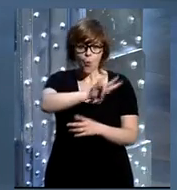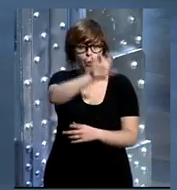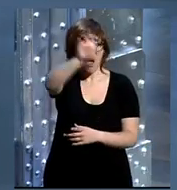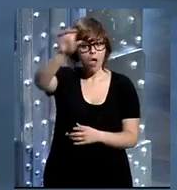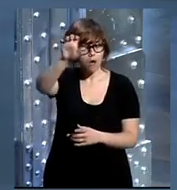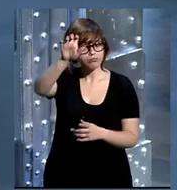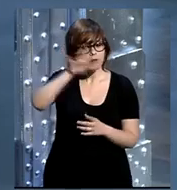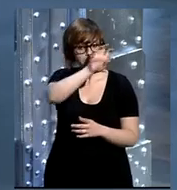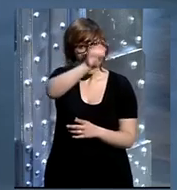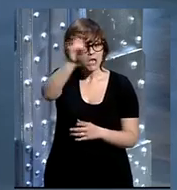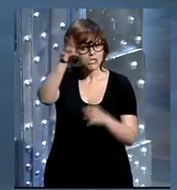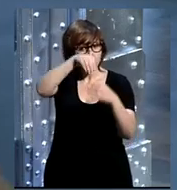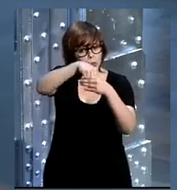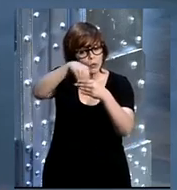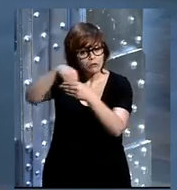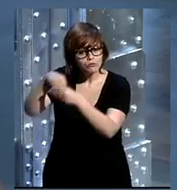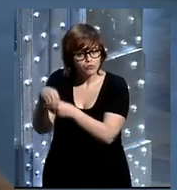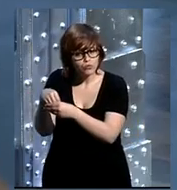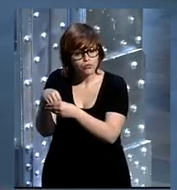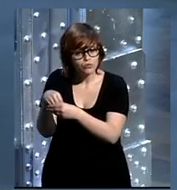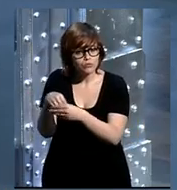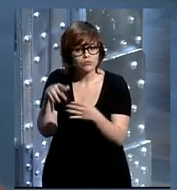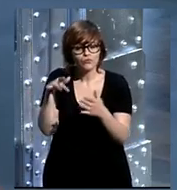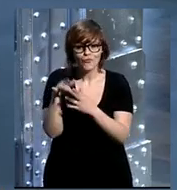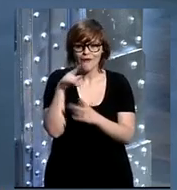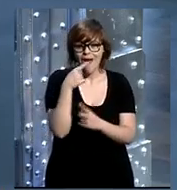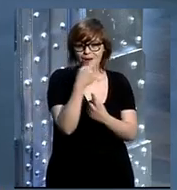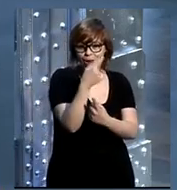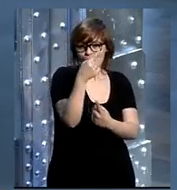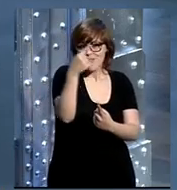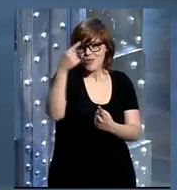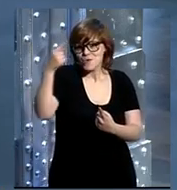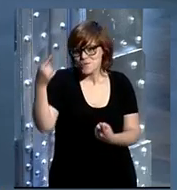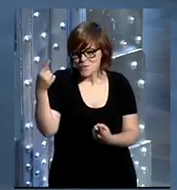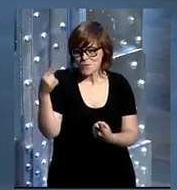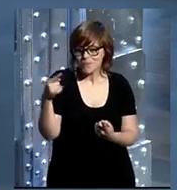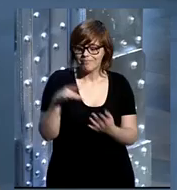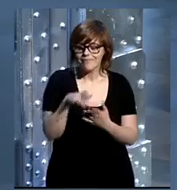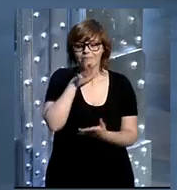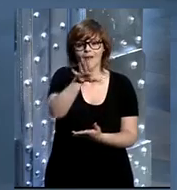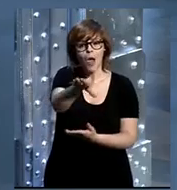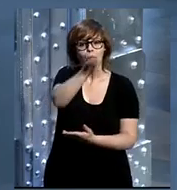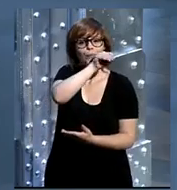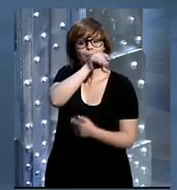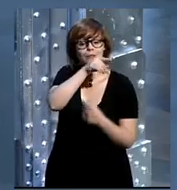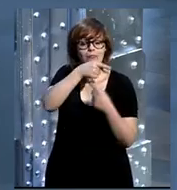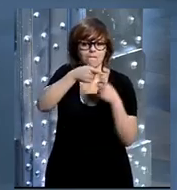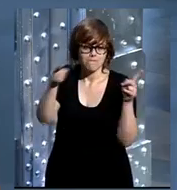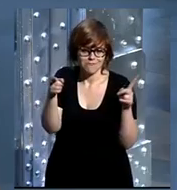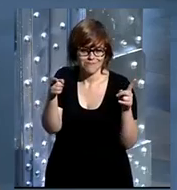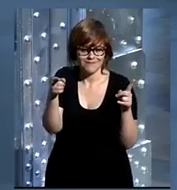UE la vía de hacer una interpretación más acomodada a, digamos,